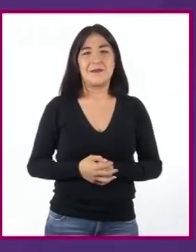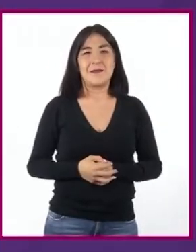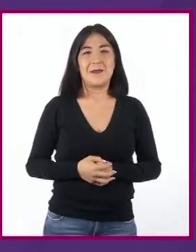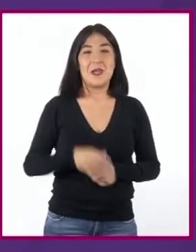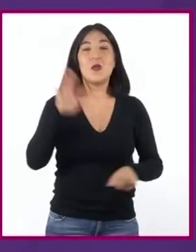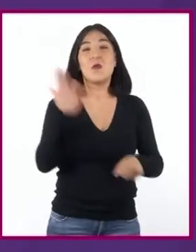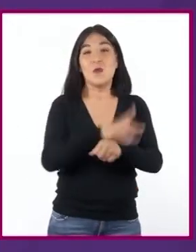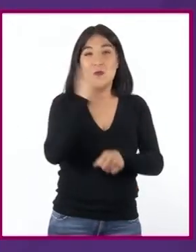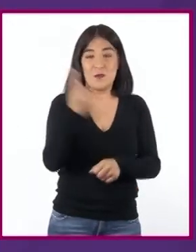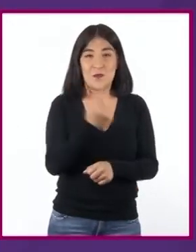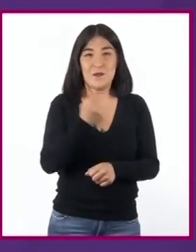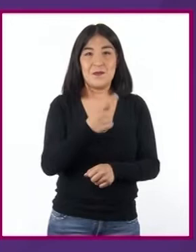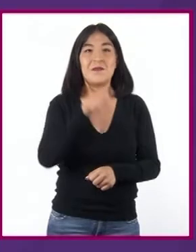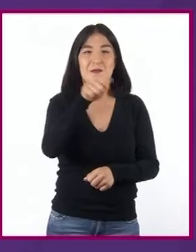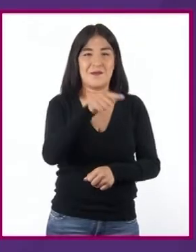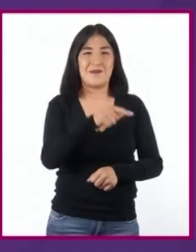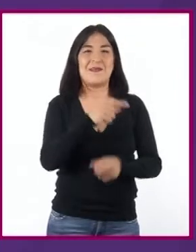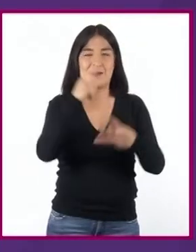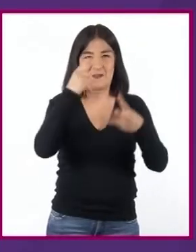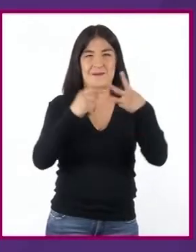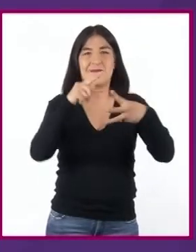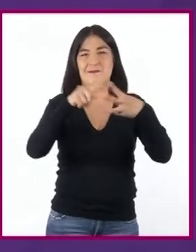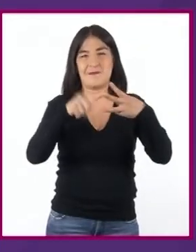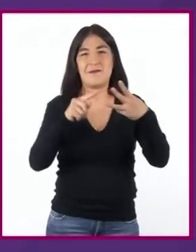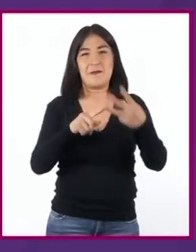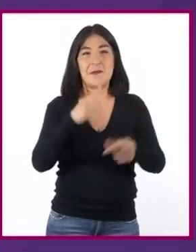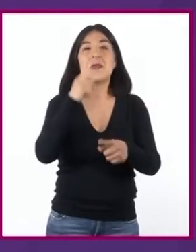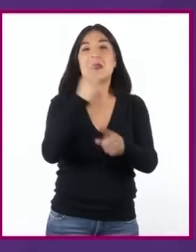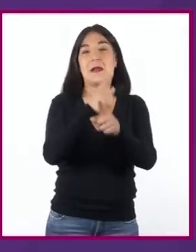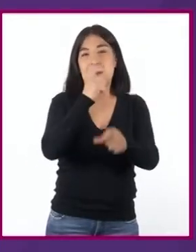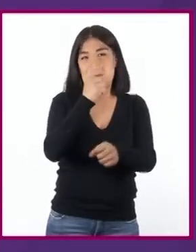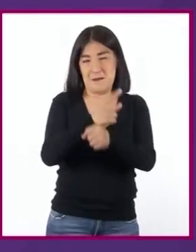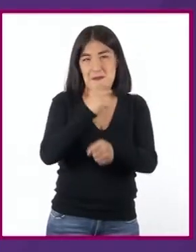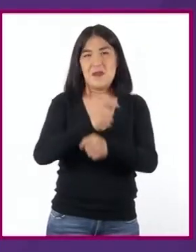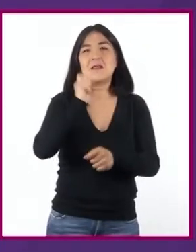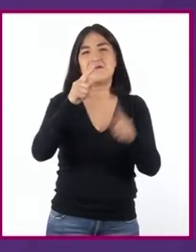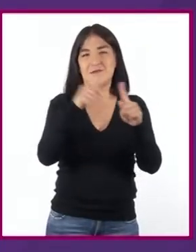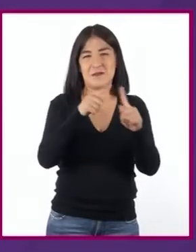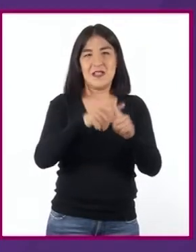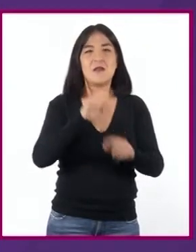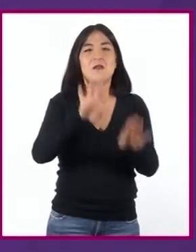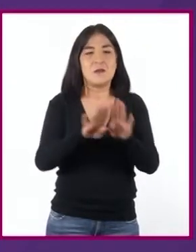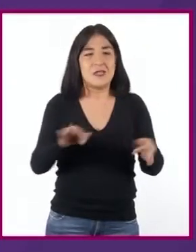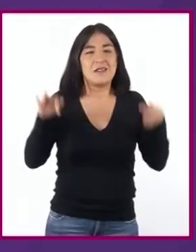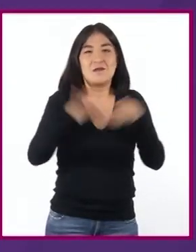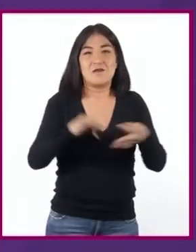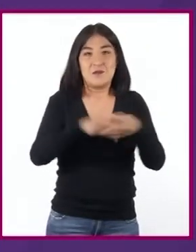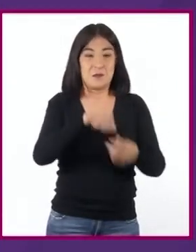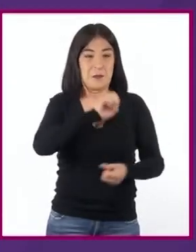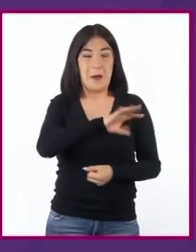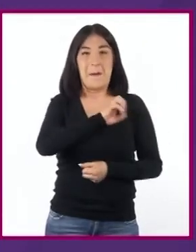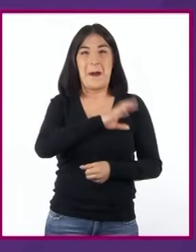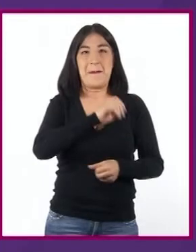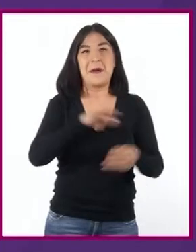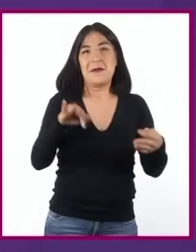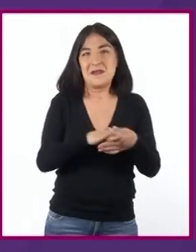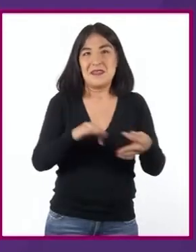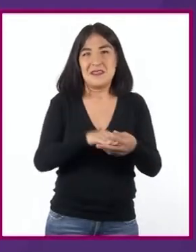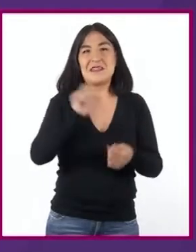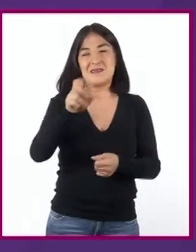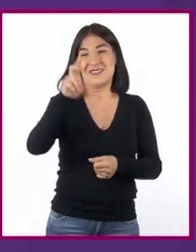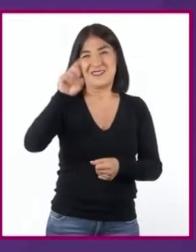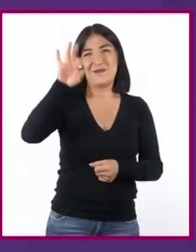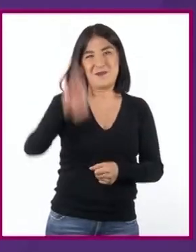Principalmente por tres puntos. El primero es la frecuencia. La hipertensión arterial es muy frecuente, ya mencionaste que 30%